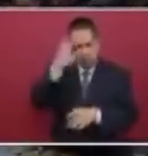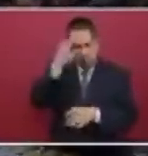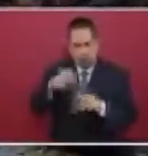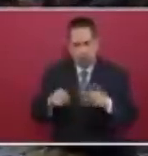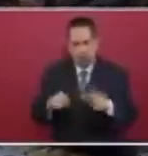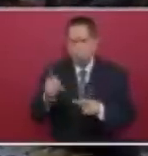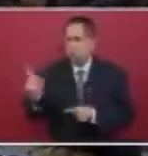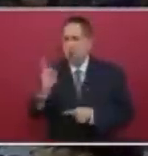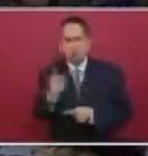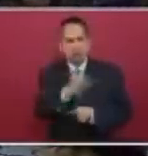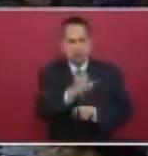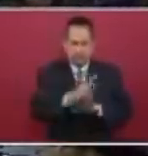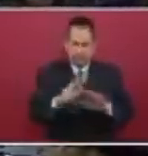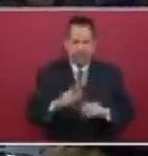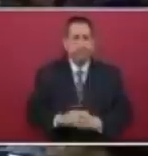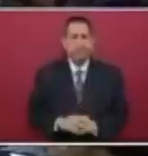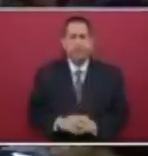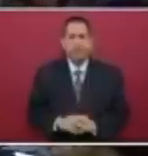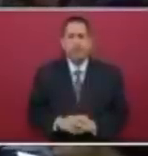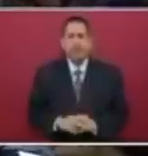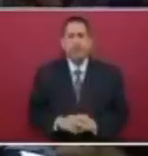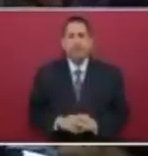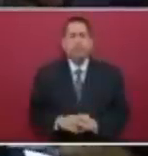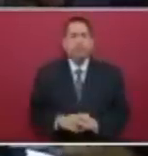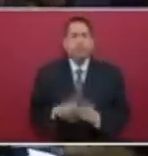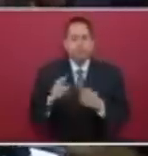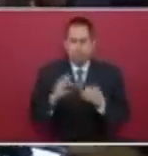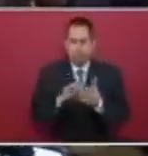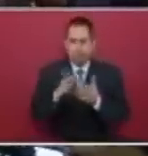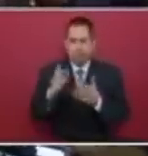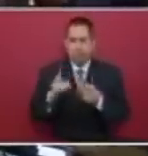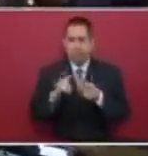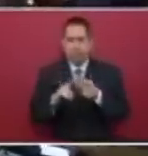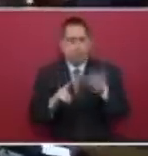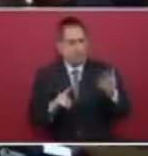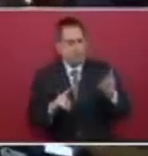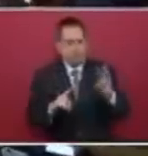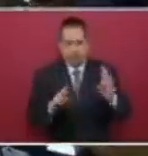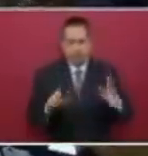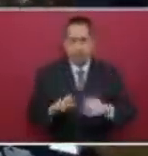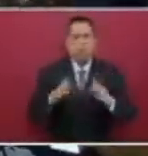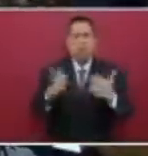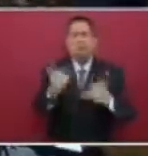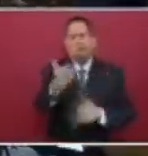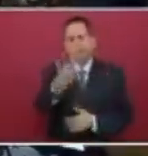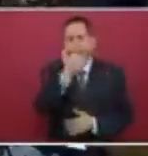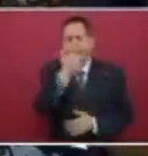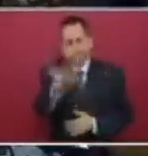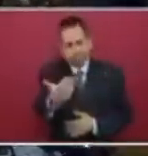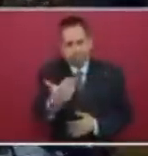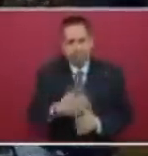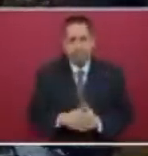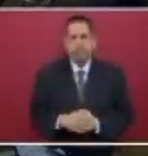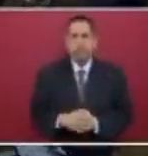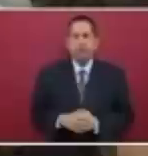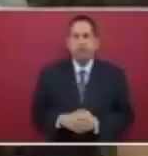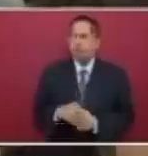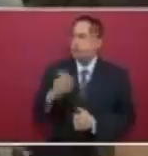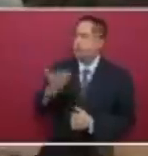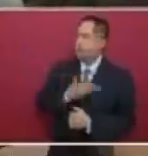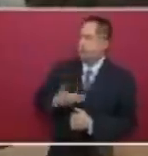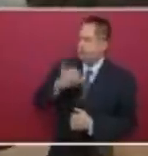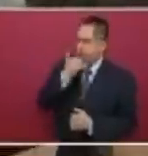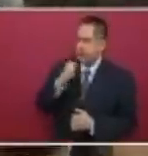ustedes tres ustedes muchas gracias y luego tú perdón presidente